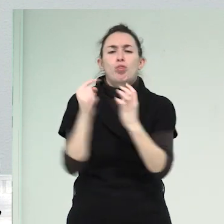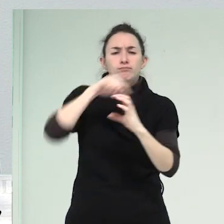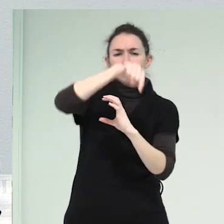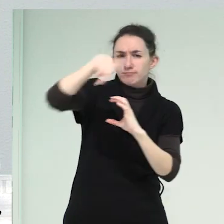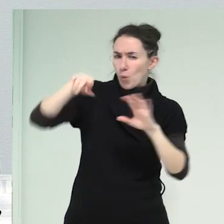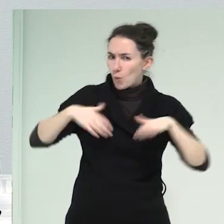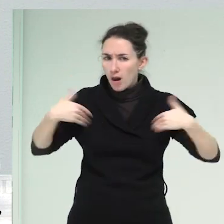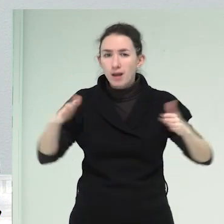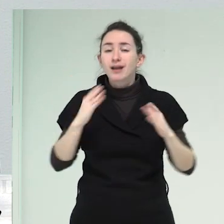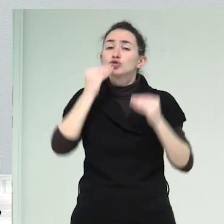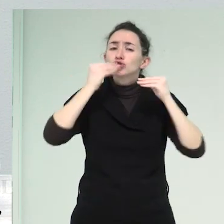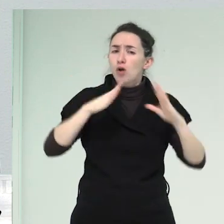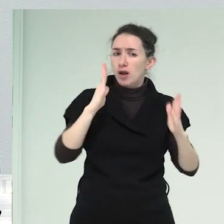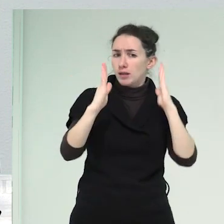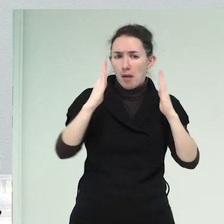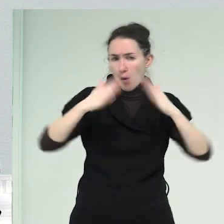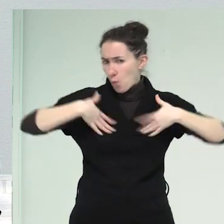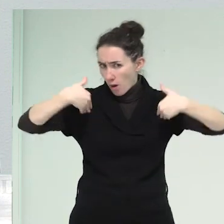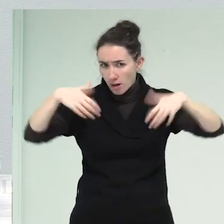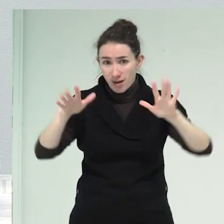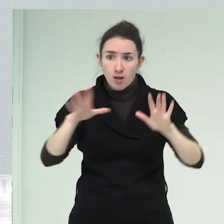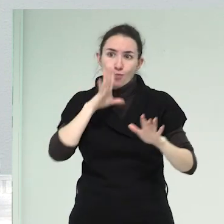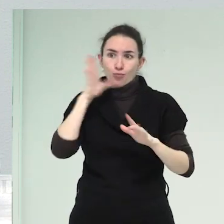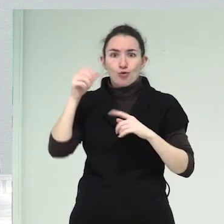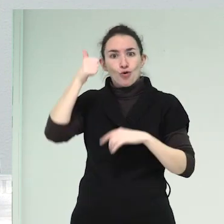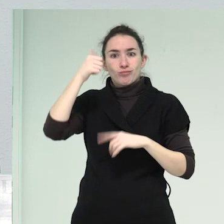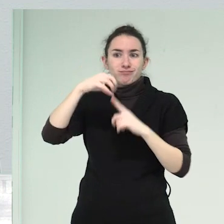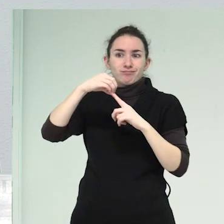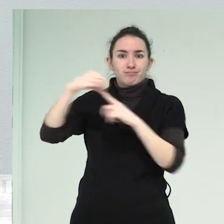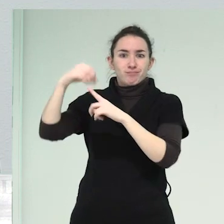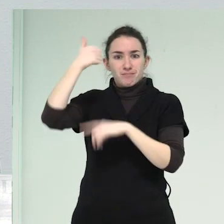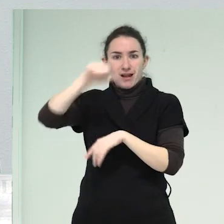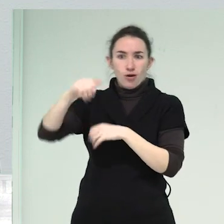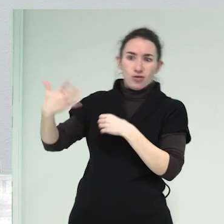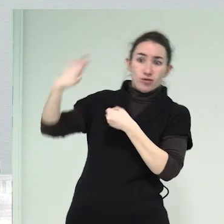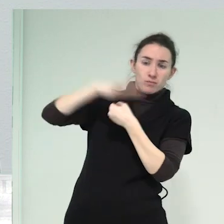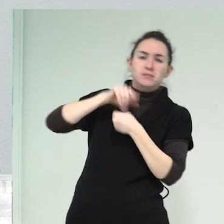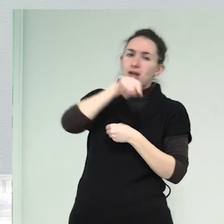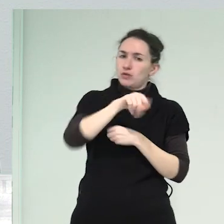historia que se haya revelado ante el patriarcado que lo oprime, para ella eso es feminismo.